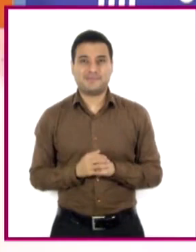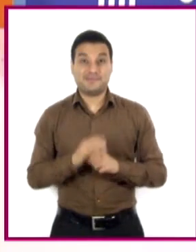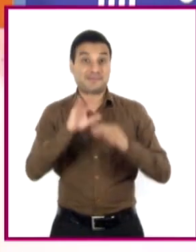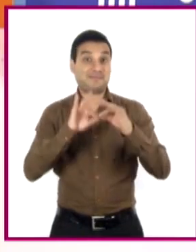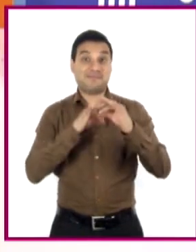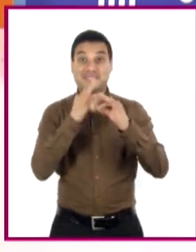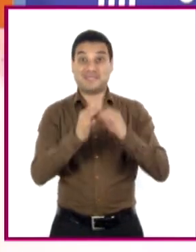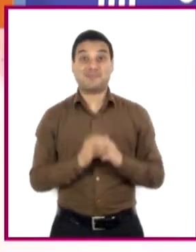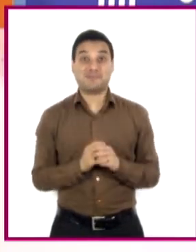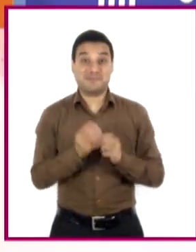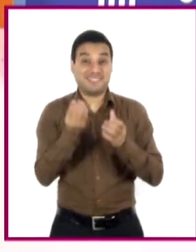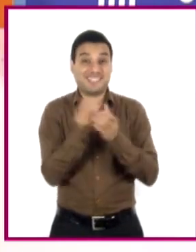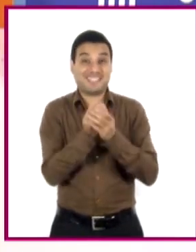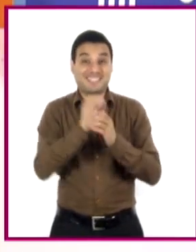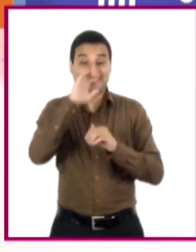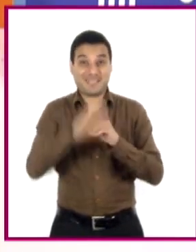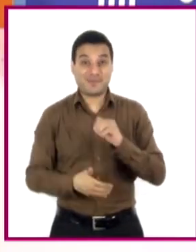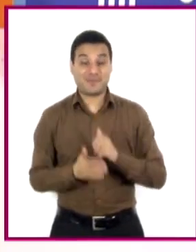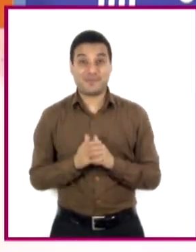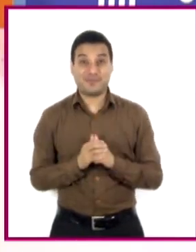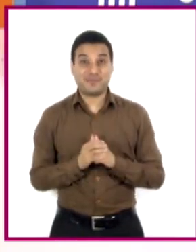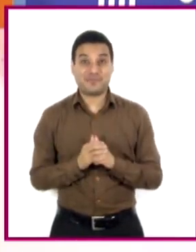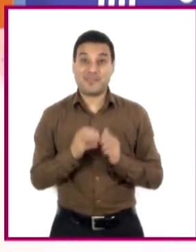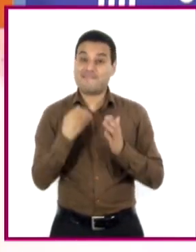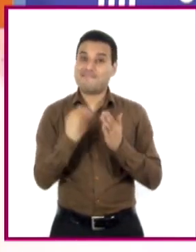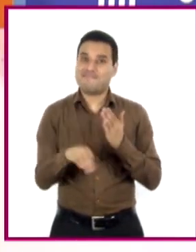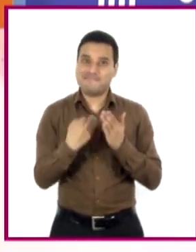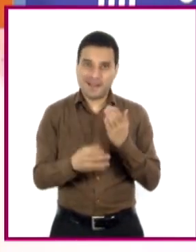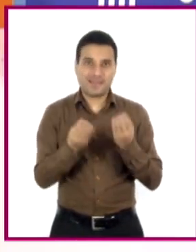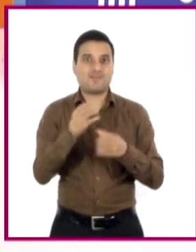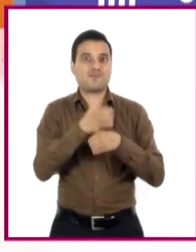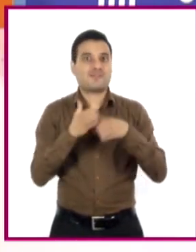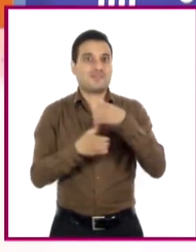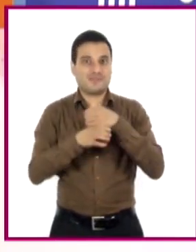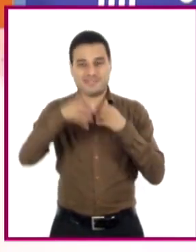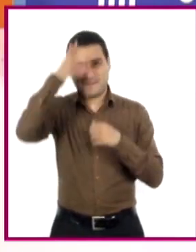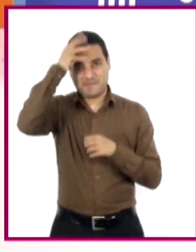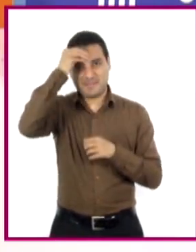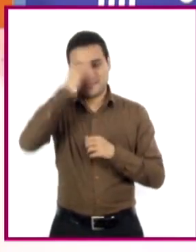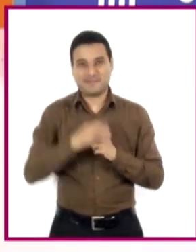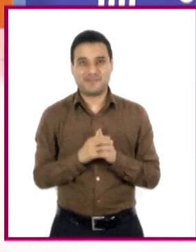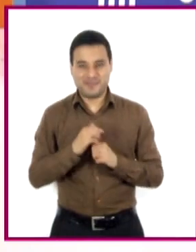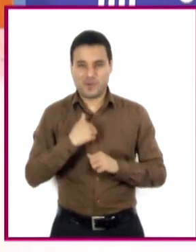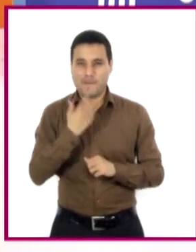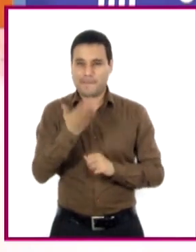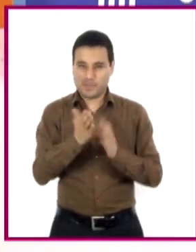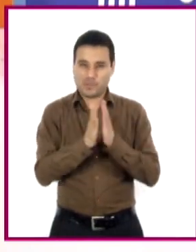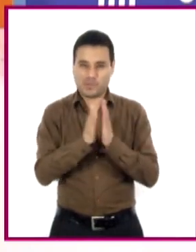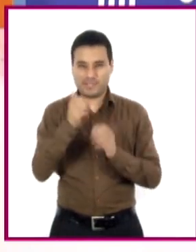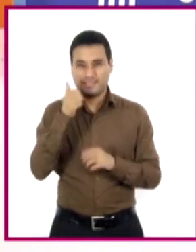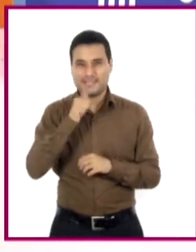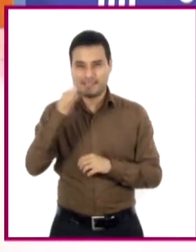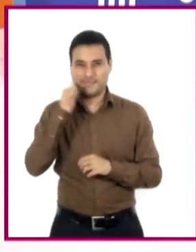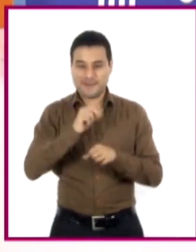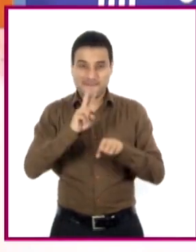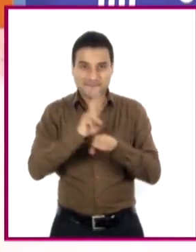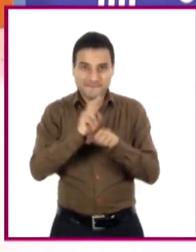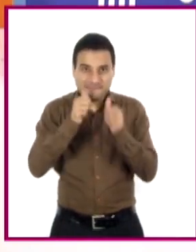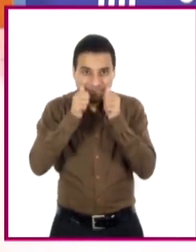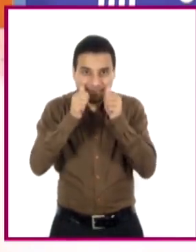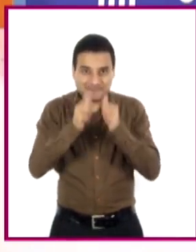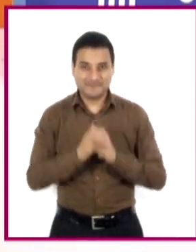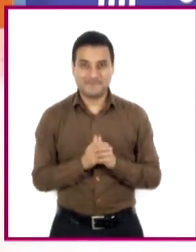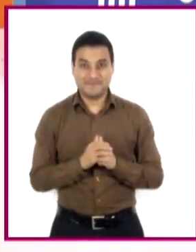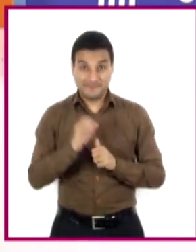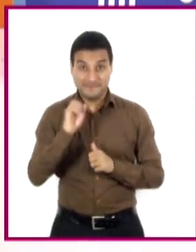Listo, terminamos. Pero aún nos queda mucho por explorar y descubrir. Te pedimos que sigas en sintonía con nosotros y